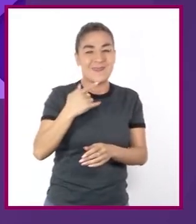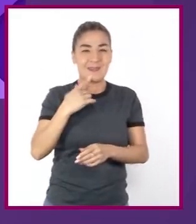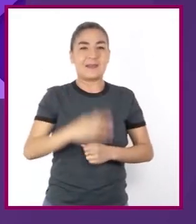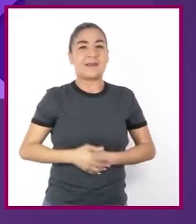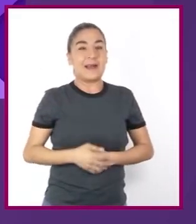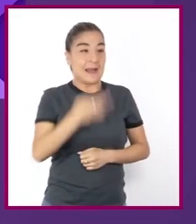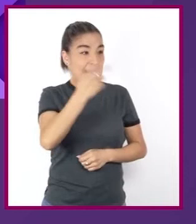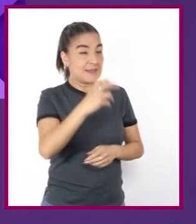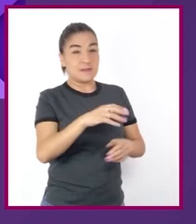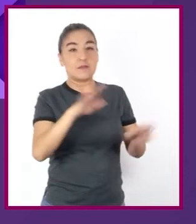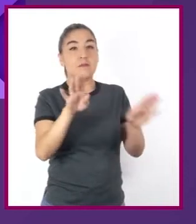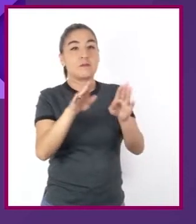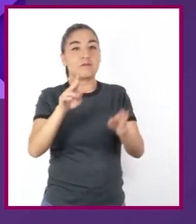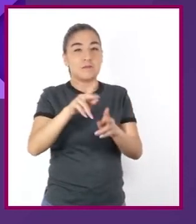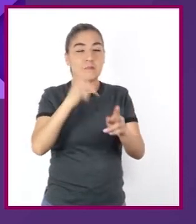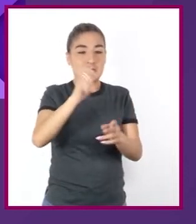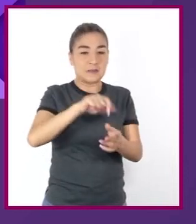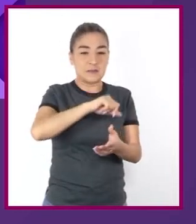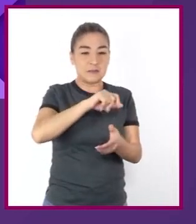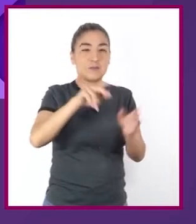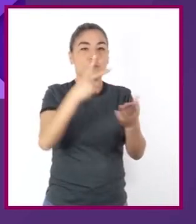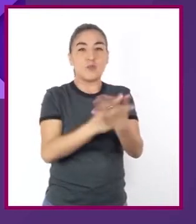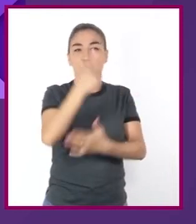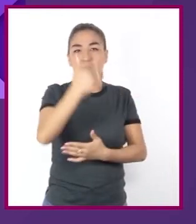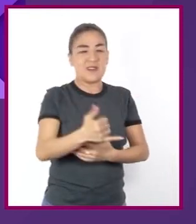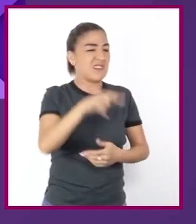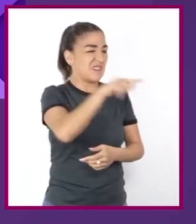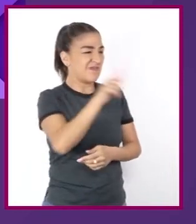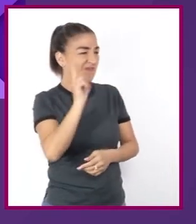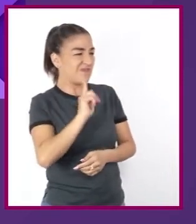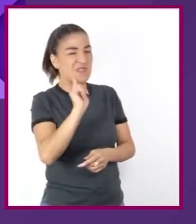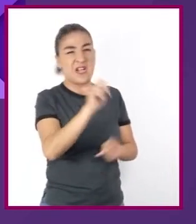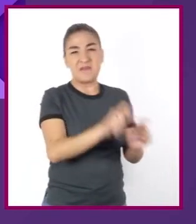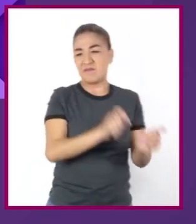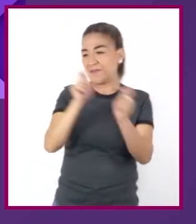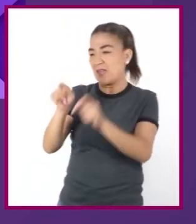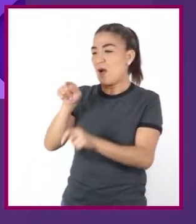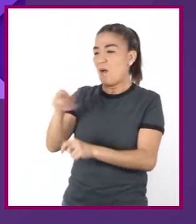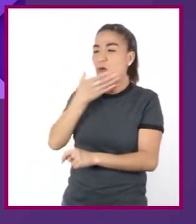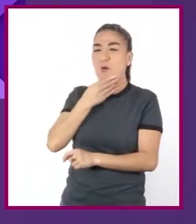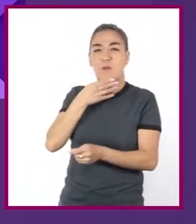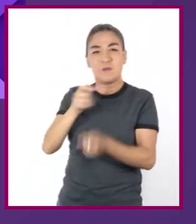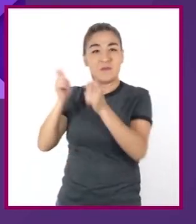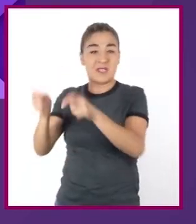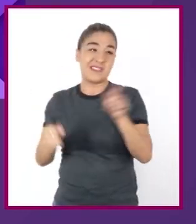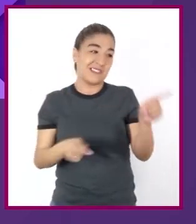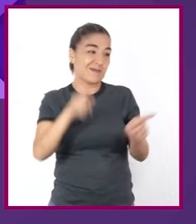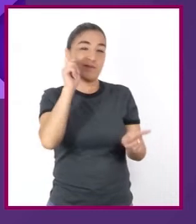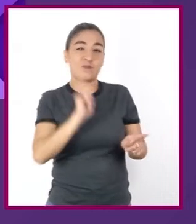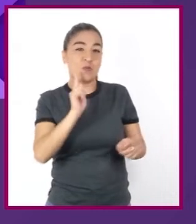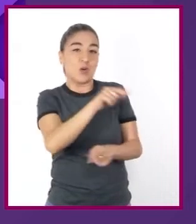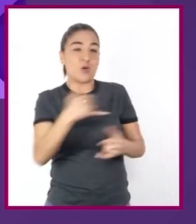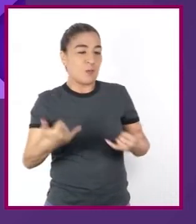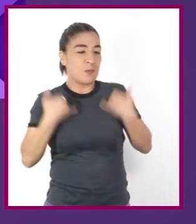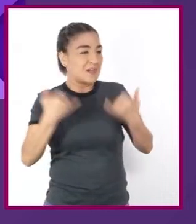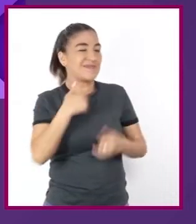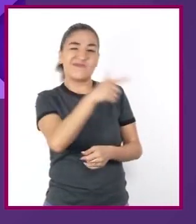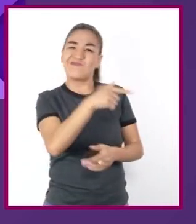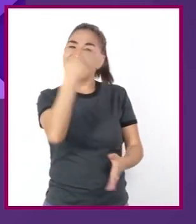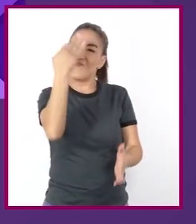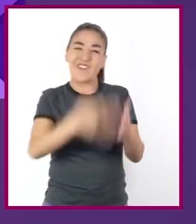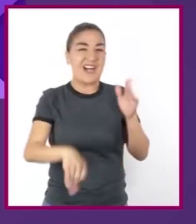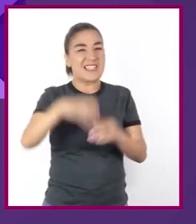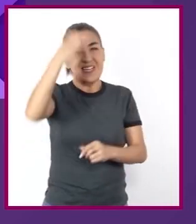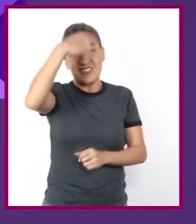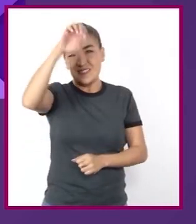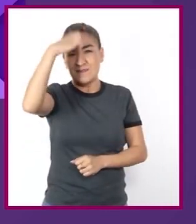el proyecto es otorgado a un grupo de arquitectos argumentando que, por su juventud, ellas carecen de